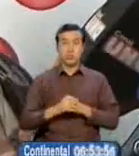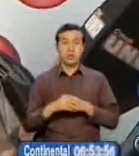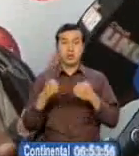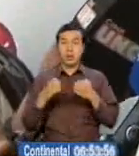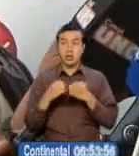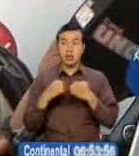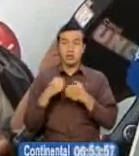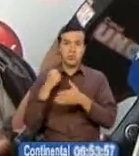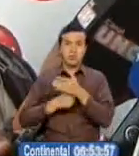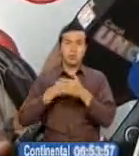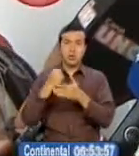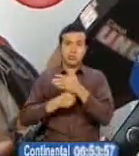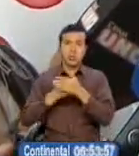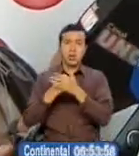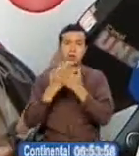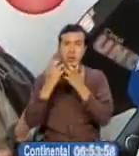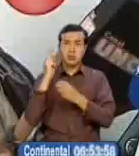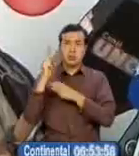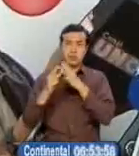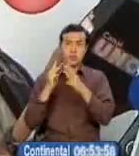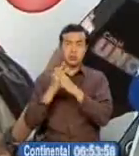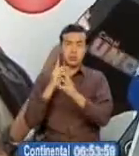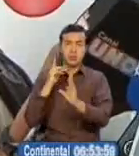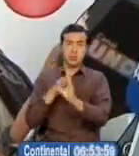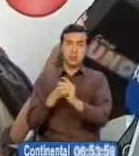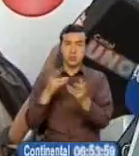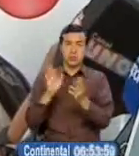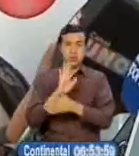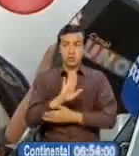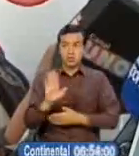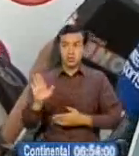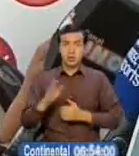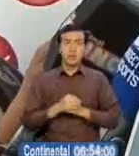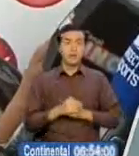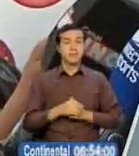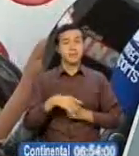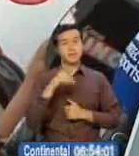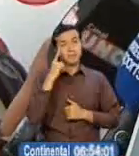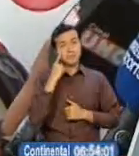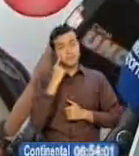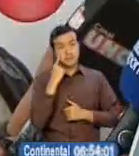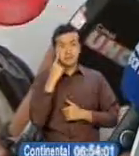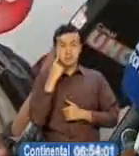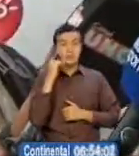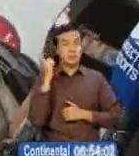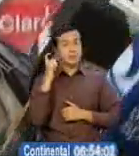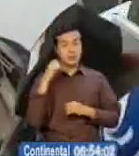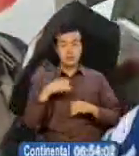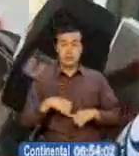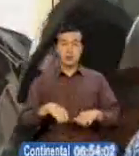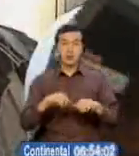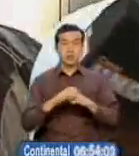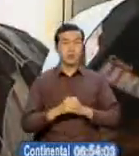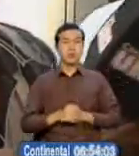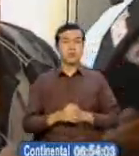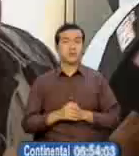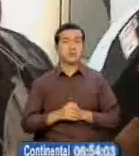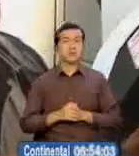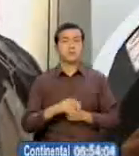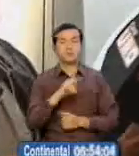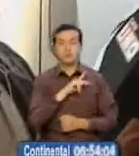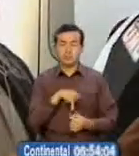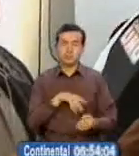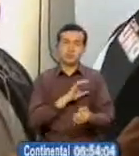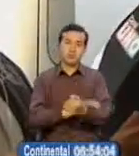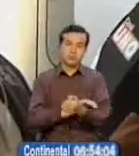selecciones están peleando un puesto para llegar al Mundial y bueno, son directo, hay que intentar sacar ese partido adelante. ¿Cómo llega Antonio a lo personal luego